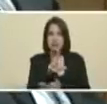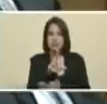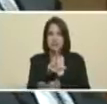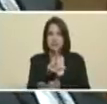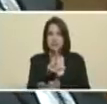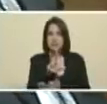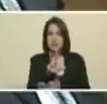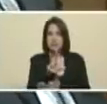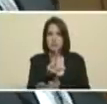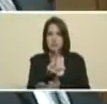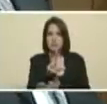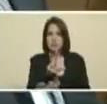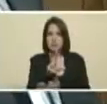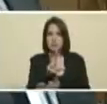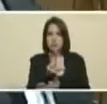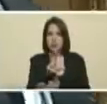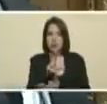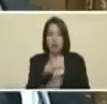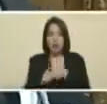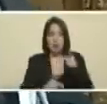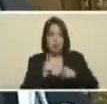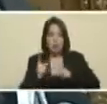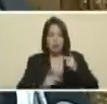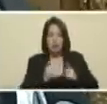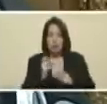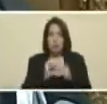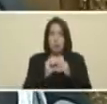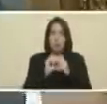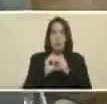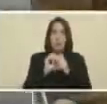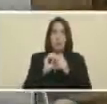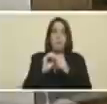2003? Producción petrolera, 0.